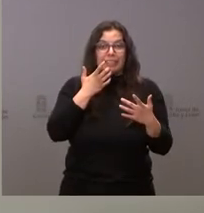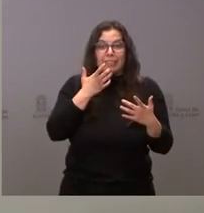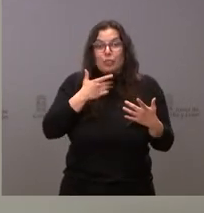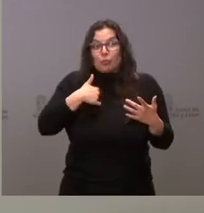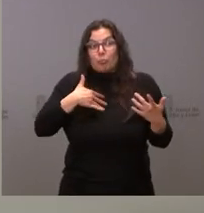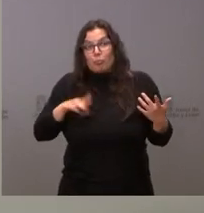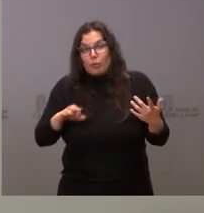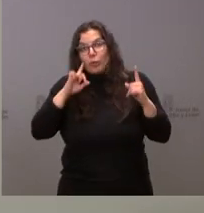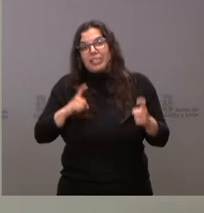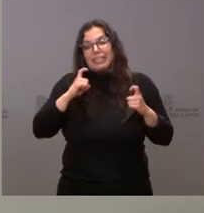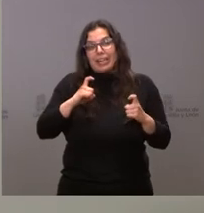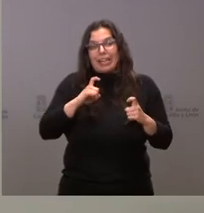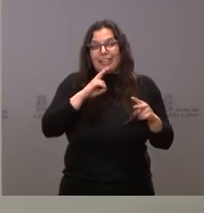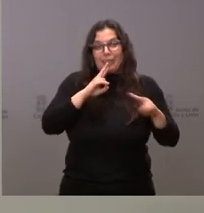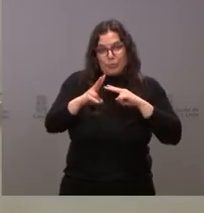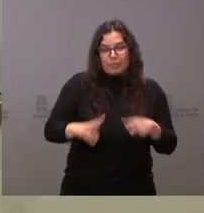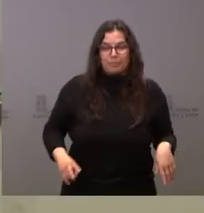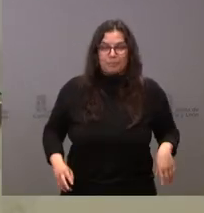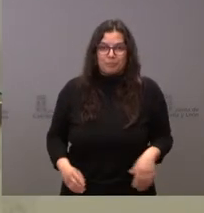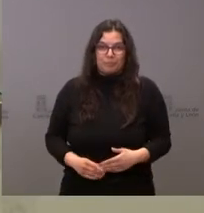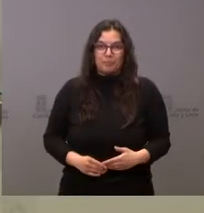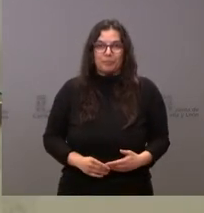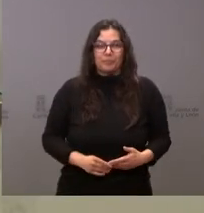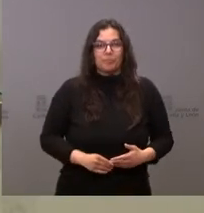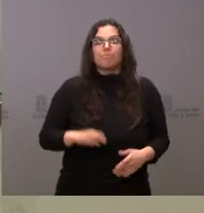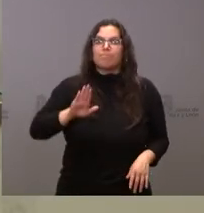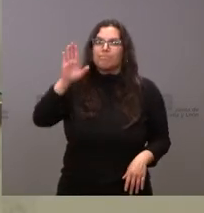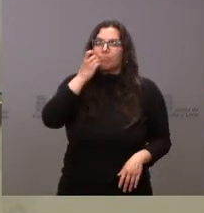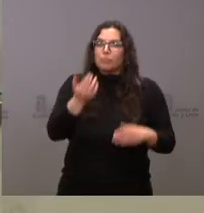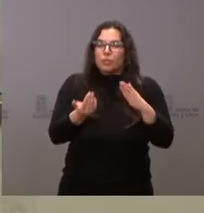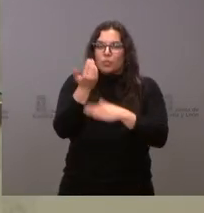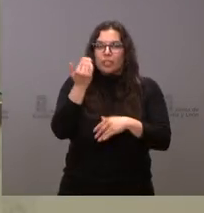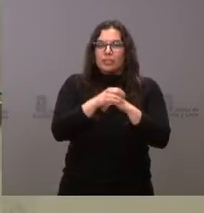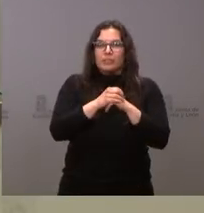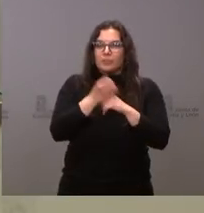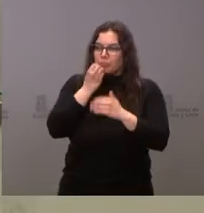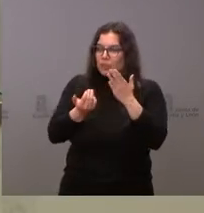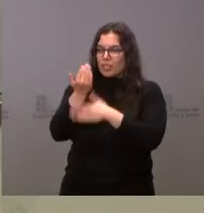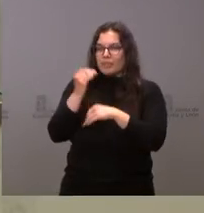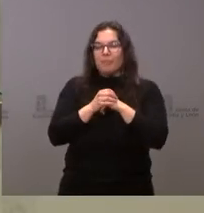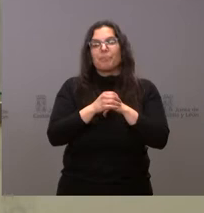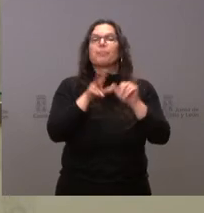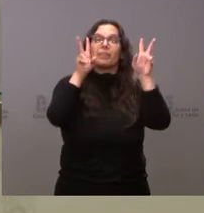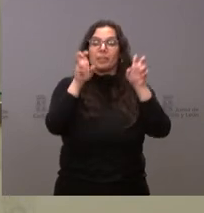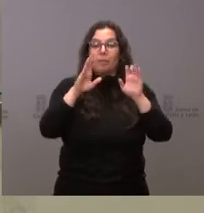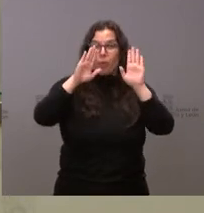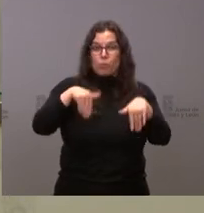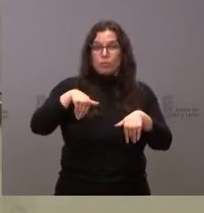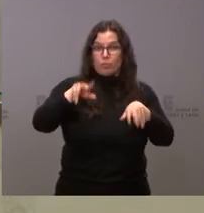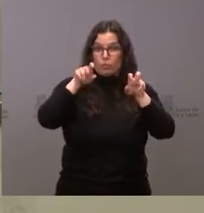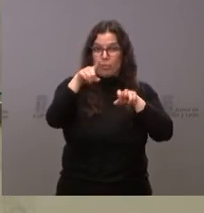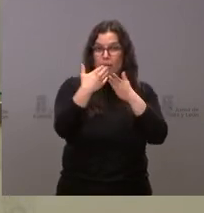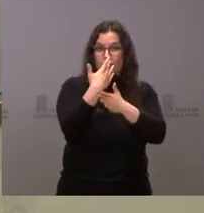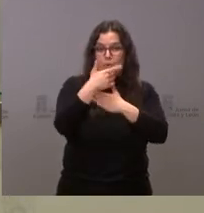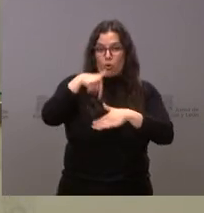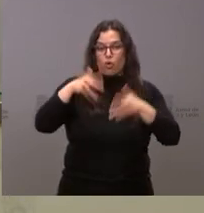por formular e intentar contestarlas buenos días restaurar a este último asunto hoy es